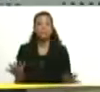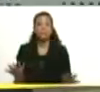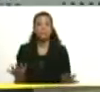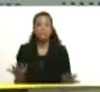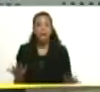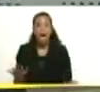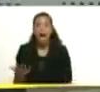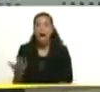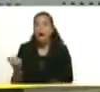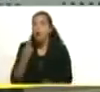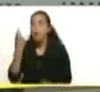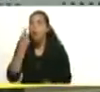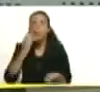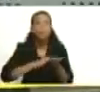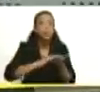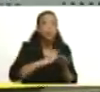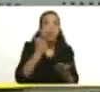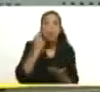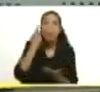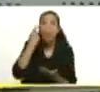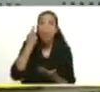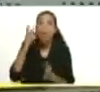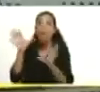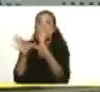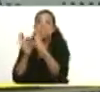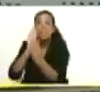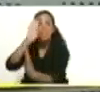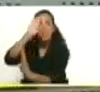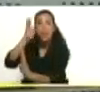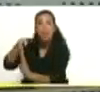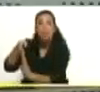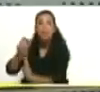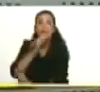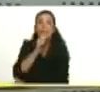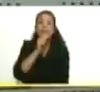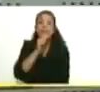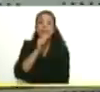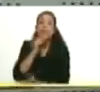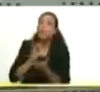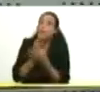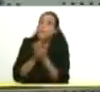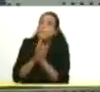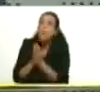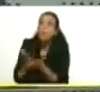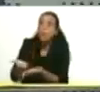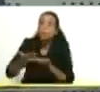Tuvimos que recurrir a la relación directa y solidaria